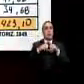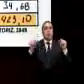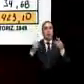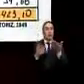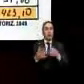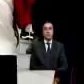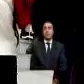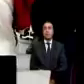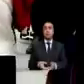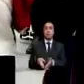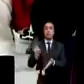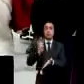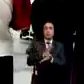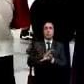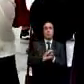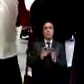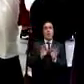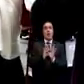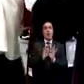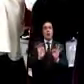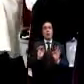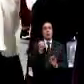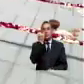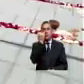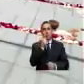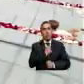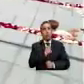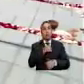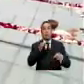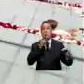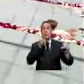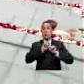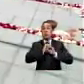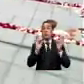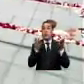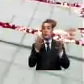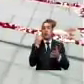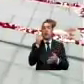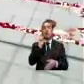Asamblea Nacional hubo una limpia con ceremonia indígena. Ante la falta de explicaciones solo queda